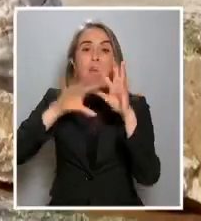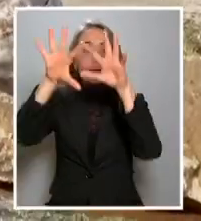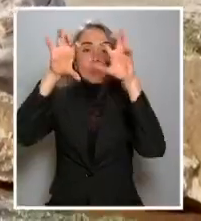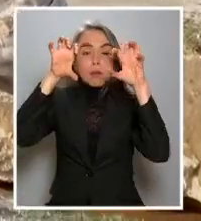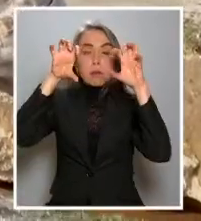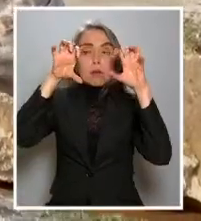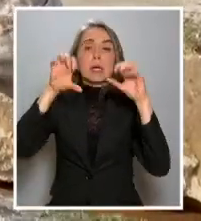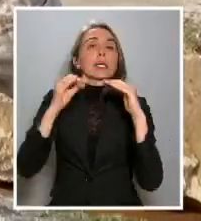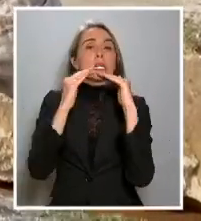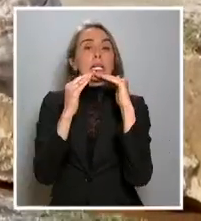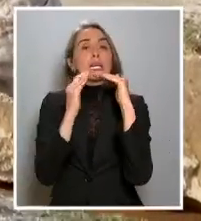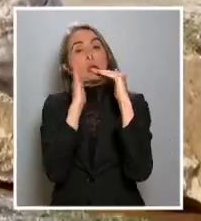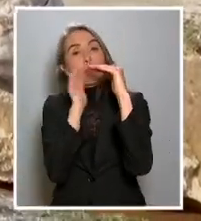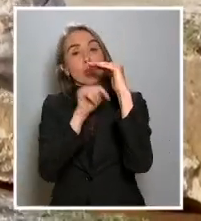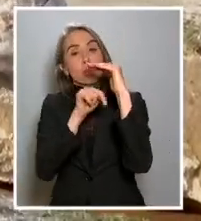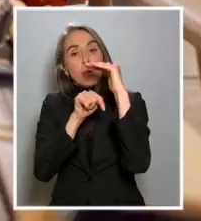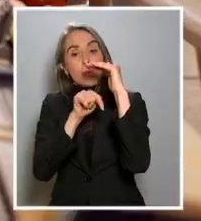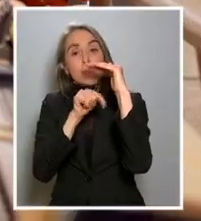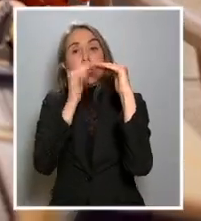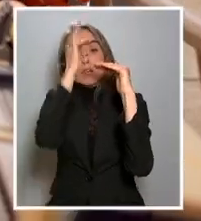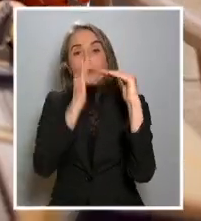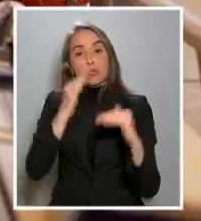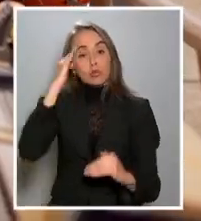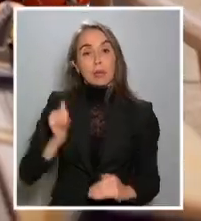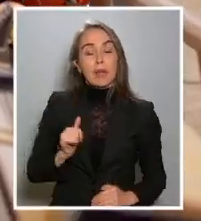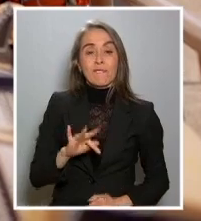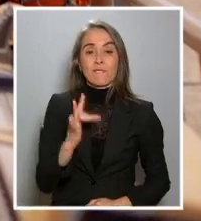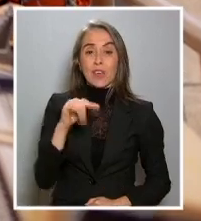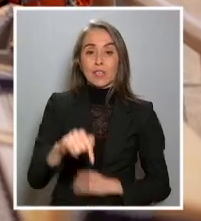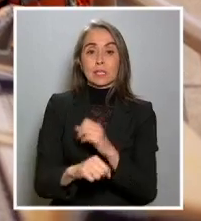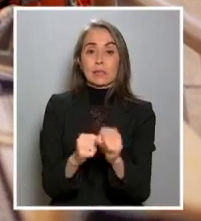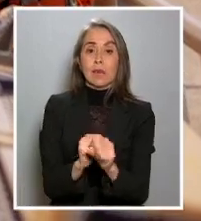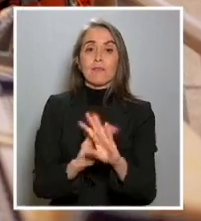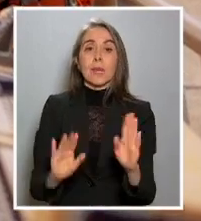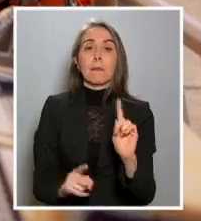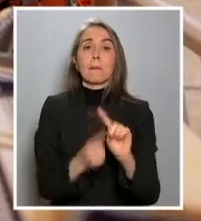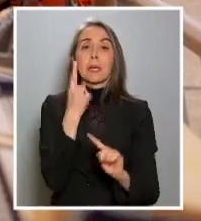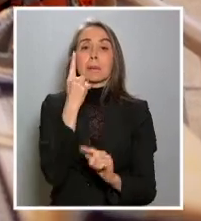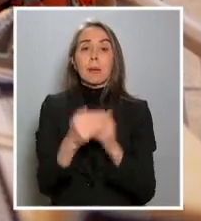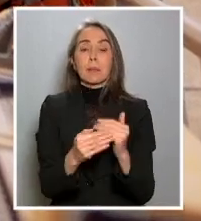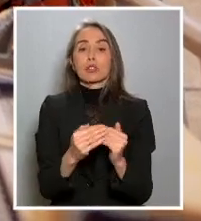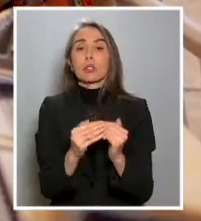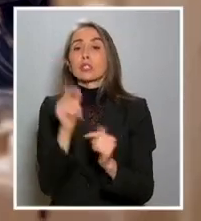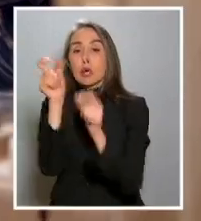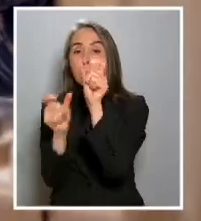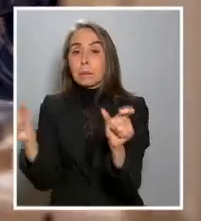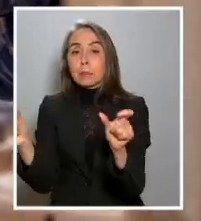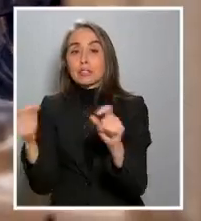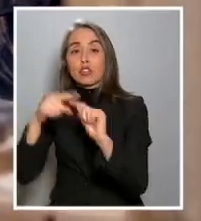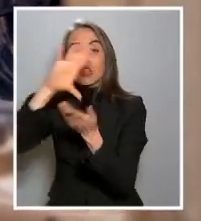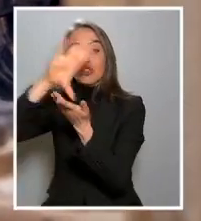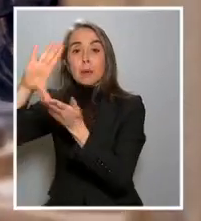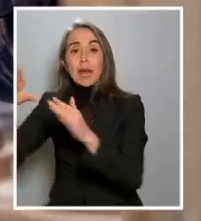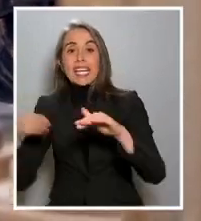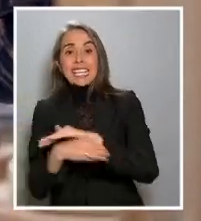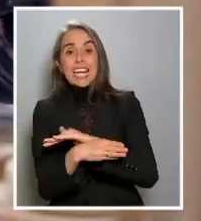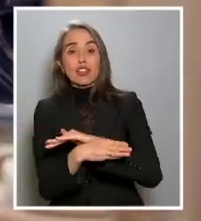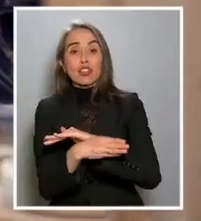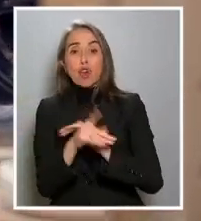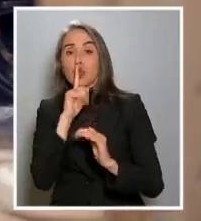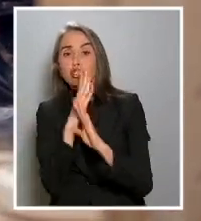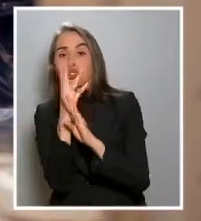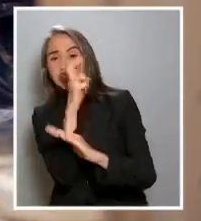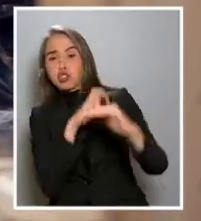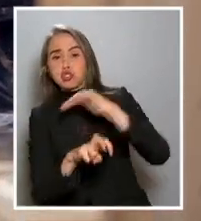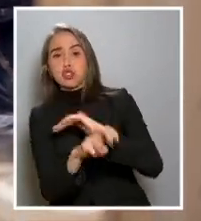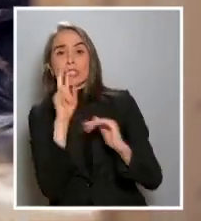y habitabilidad completa. Y en febrero de este año finalizó el primer proceso de empadronamiento de personas extranjeras con ingreso irregular,